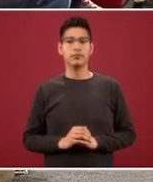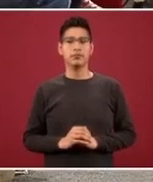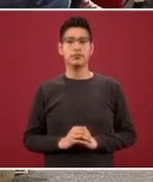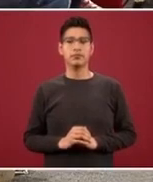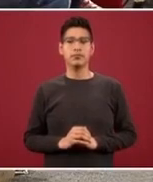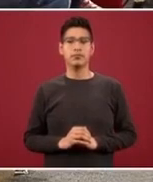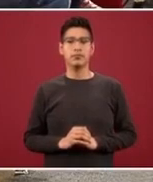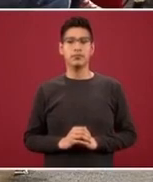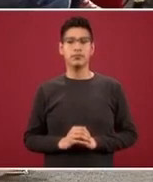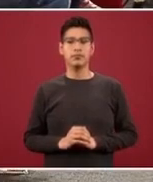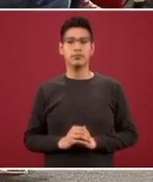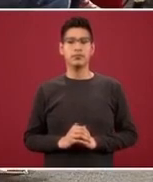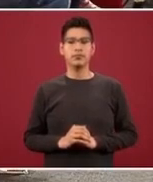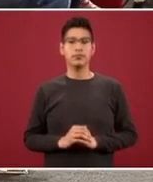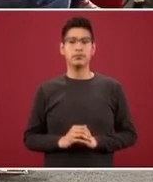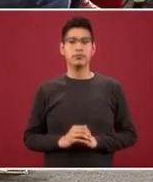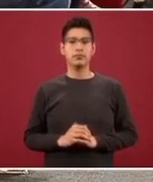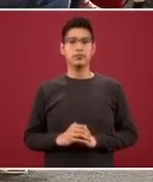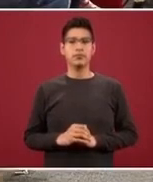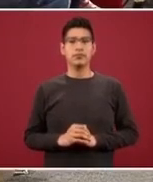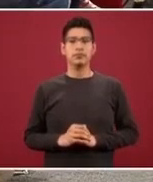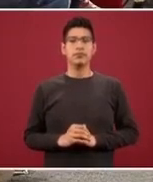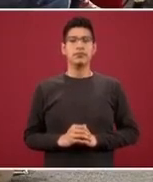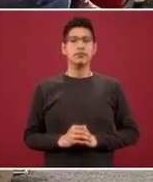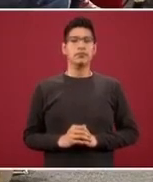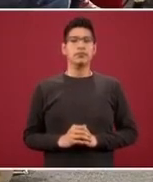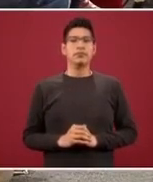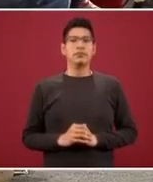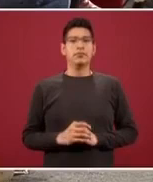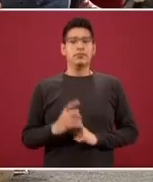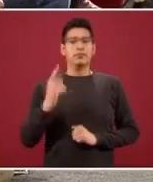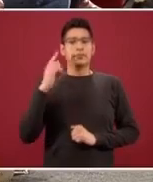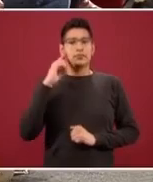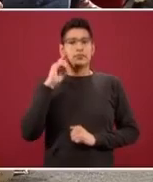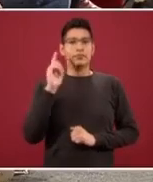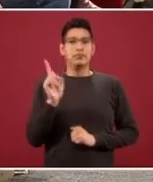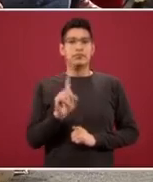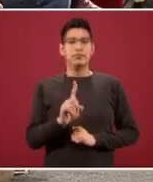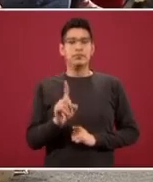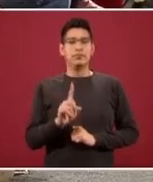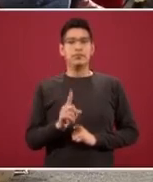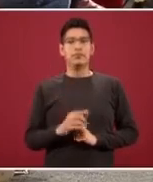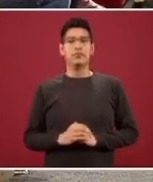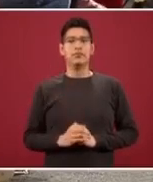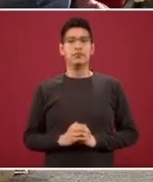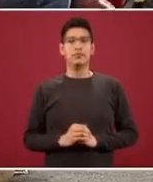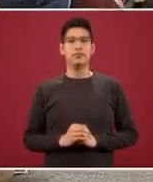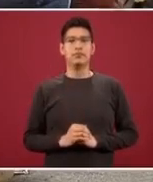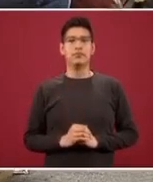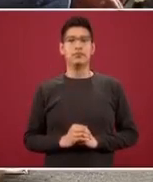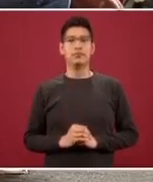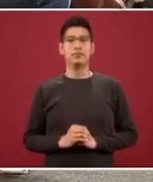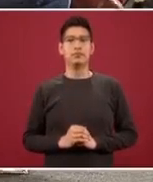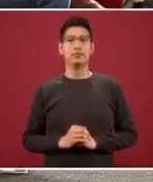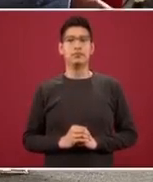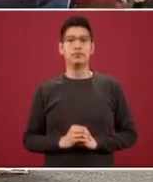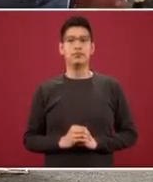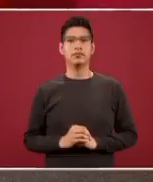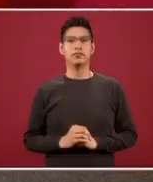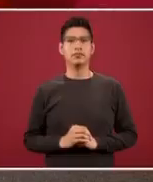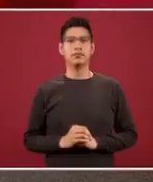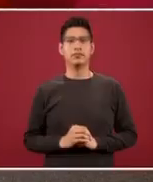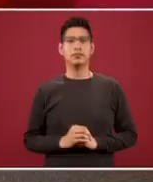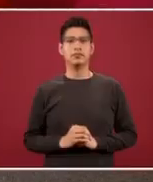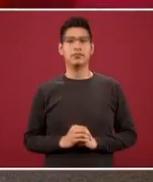contagió ahí, se contagiaron más. Y entonces fue un contagio comunitario, no fue un contagio de importado. Discúlpeme, doctor.